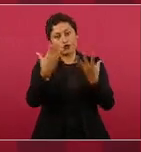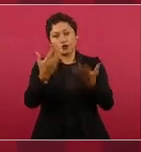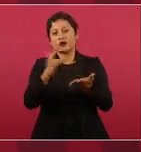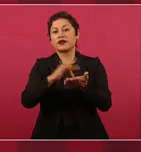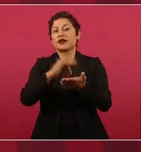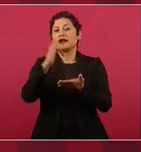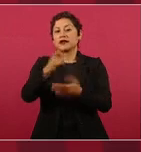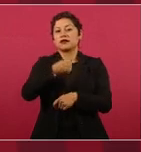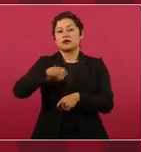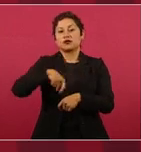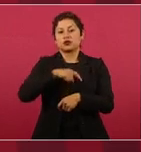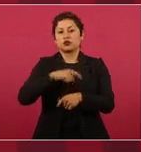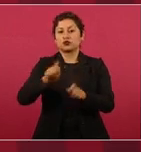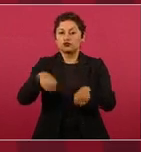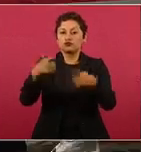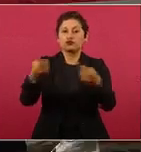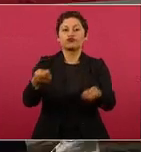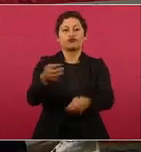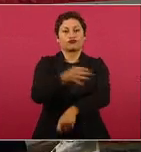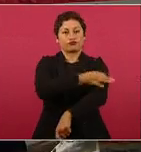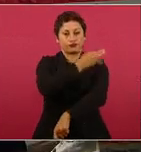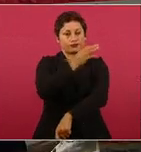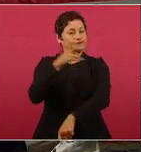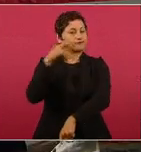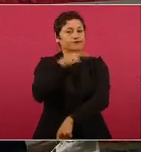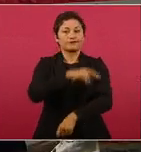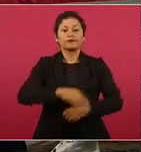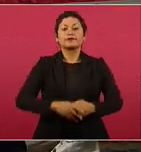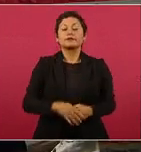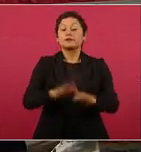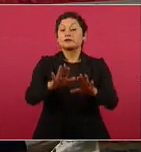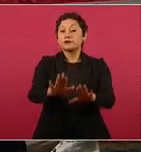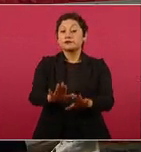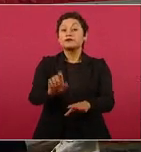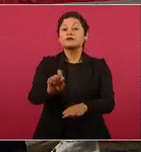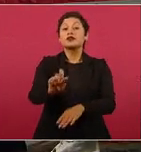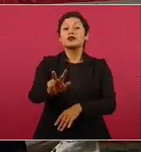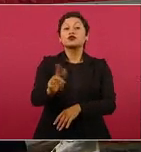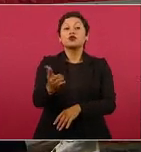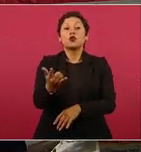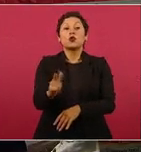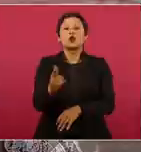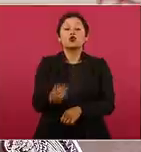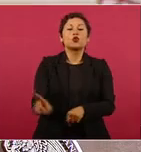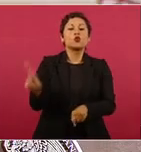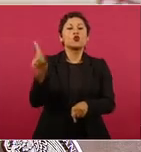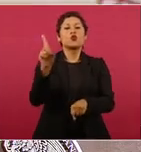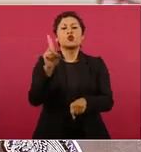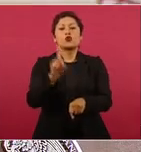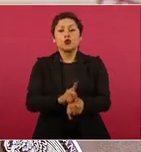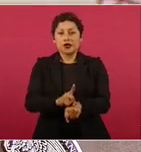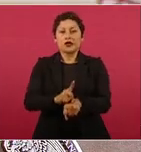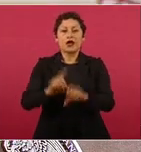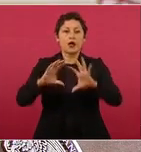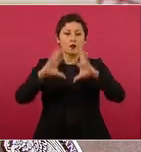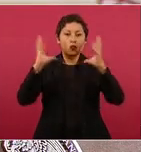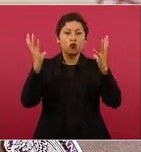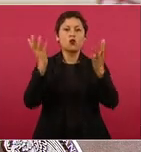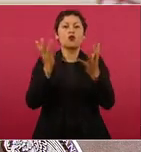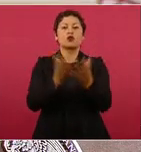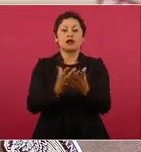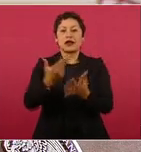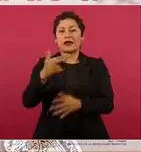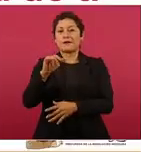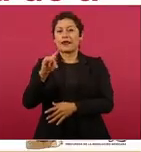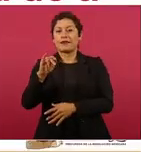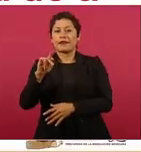con prontitud. Un segundo tema, pasado mañana, 28 de julio, es el Día Mundial contra las Hepatitis. Y